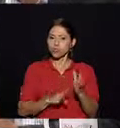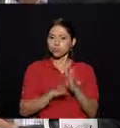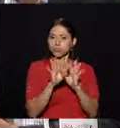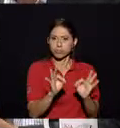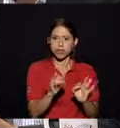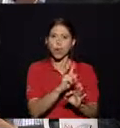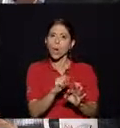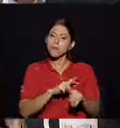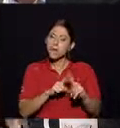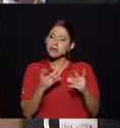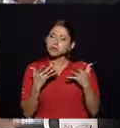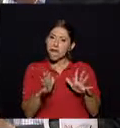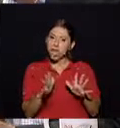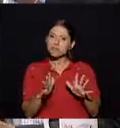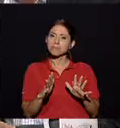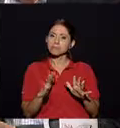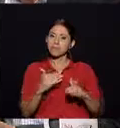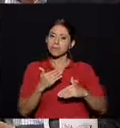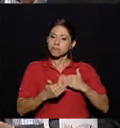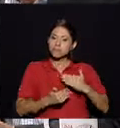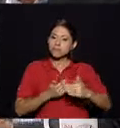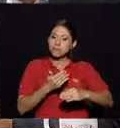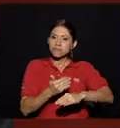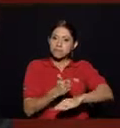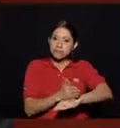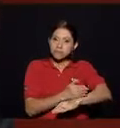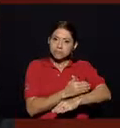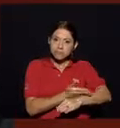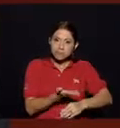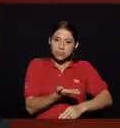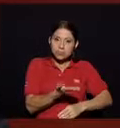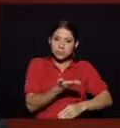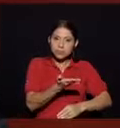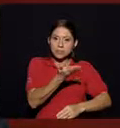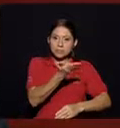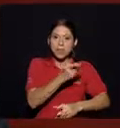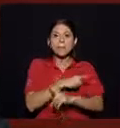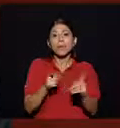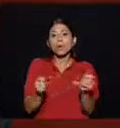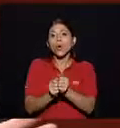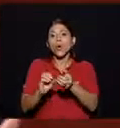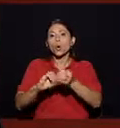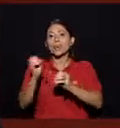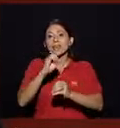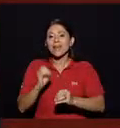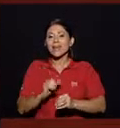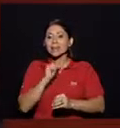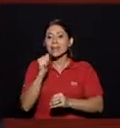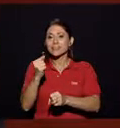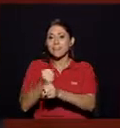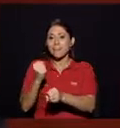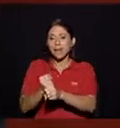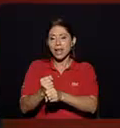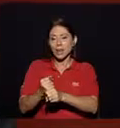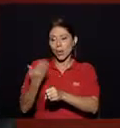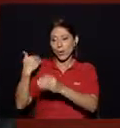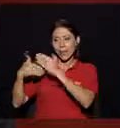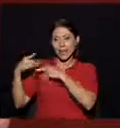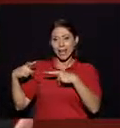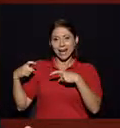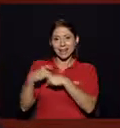crecimiento moderado ya después de la crisis recuperado, pero con los niveles de desempleo que teníamos en la crisis de los 80,